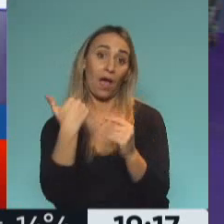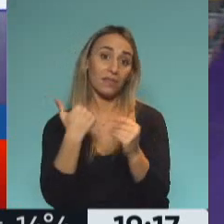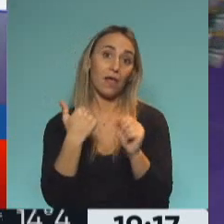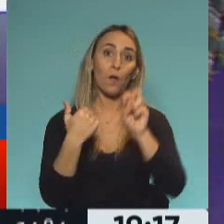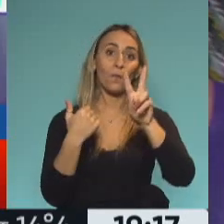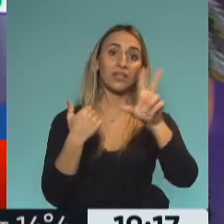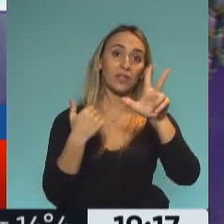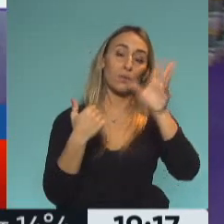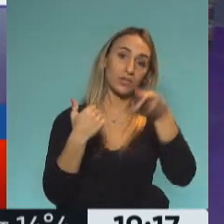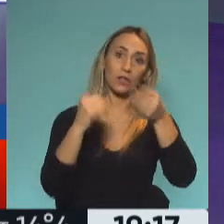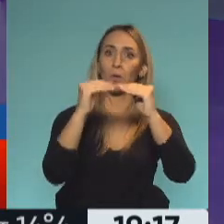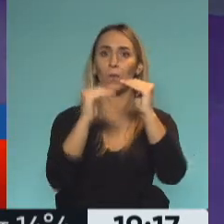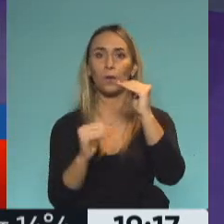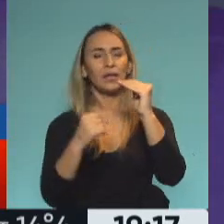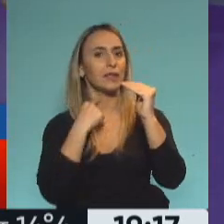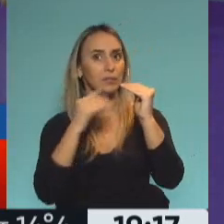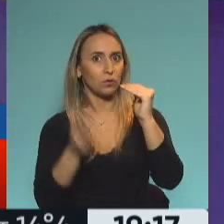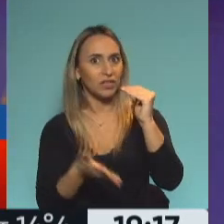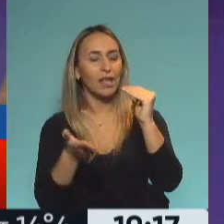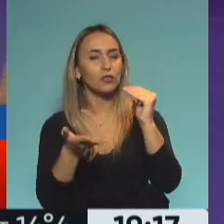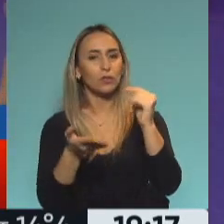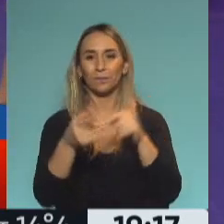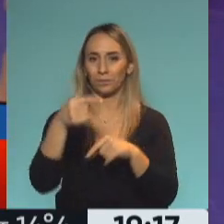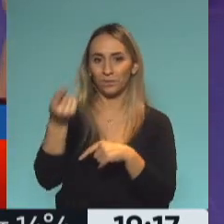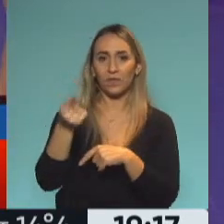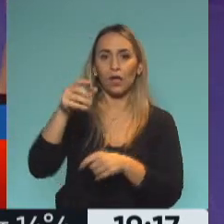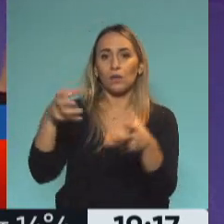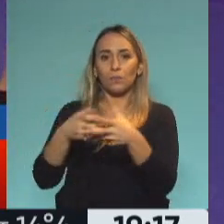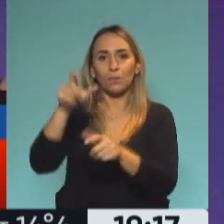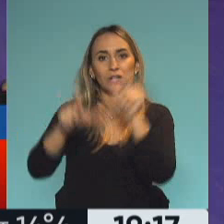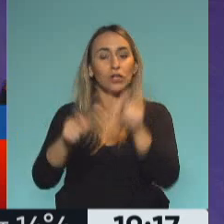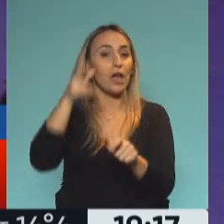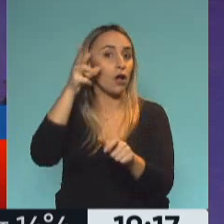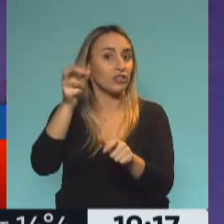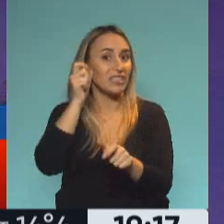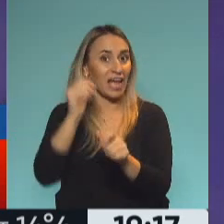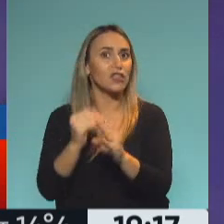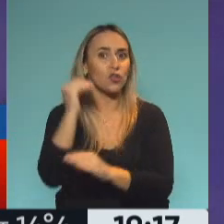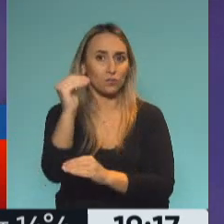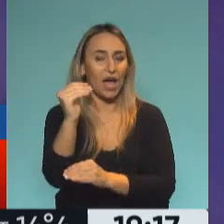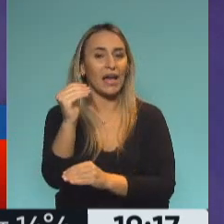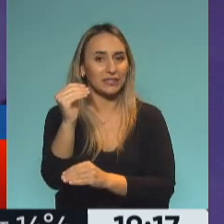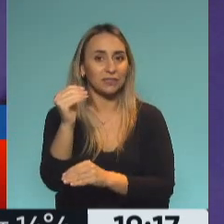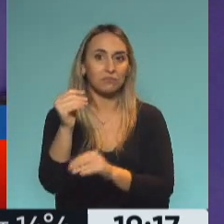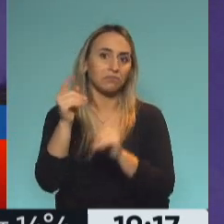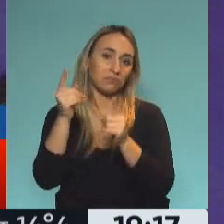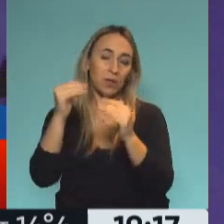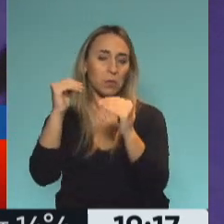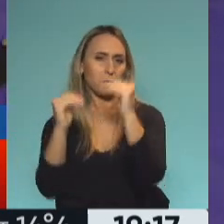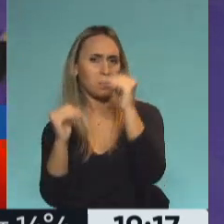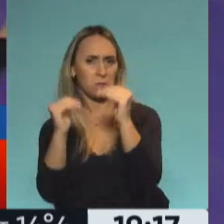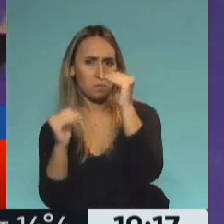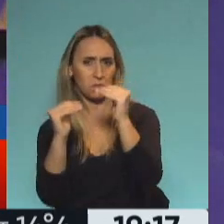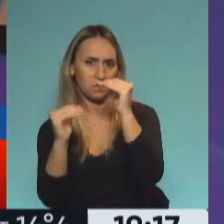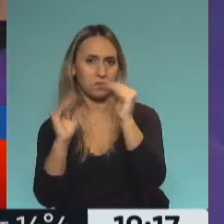13%. Sí, un Mayores de 10% 80 también, un poquitito más. ¿Sí? Son pacientes con mayor edad, hay que tener en cuenta